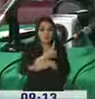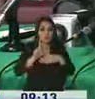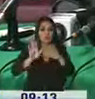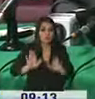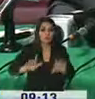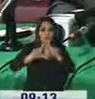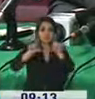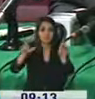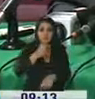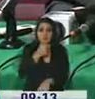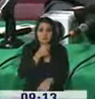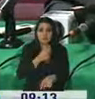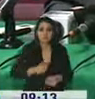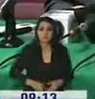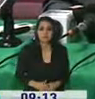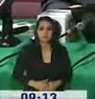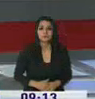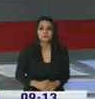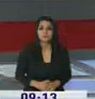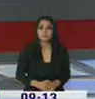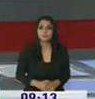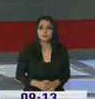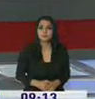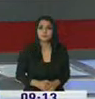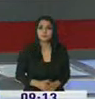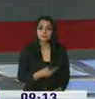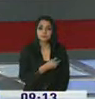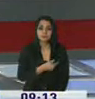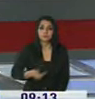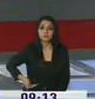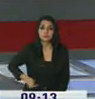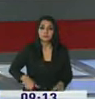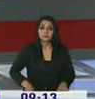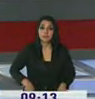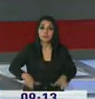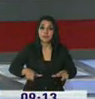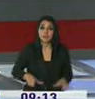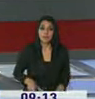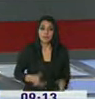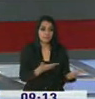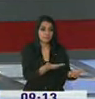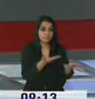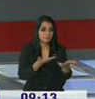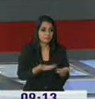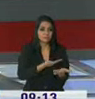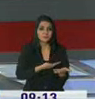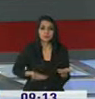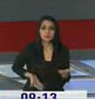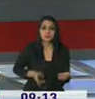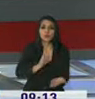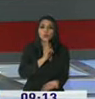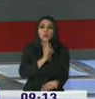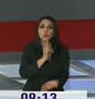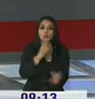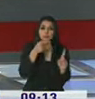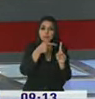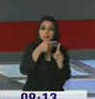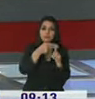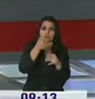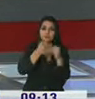empresa. Informó Javier Gallo. El presidente de la República, Lenín Moreno, recibió al mandatario de Honduras, Juan Orlando